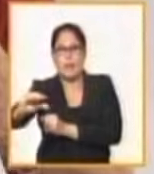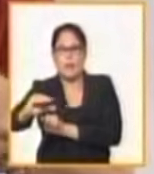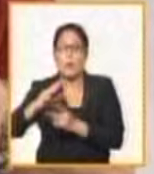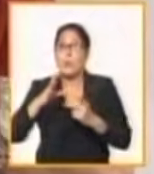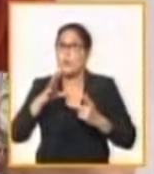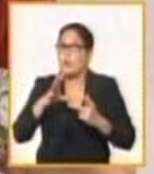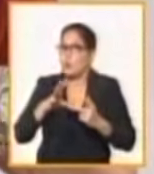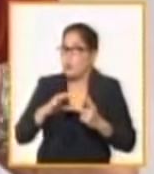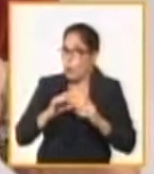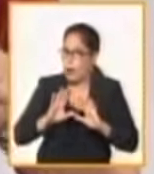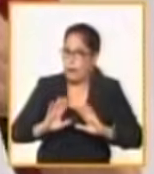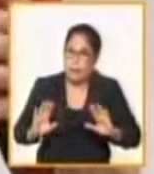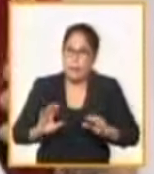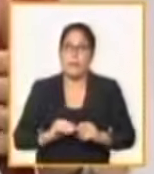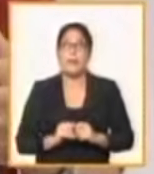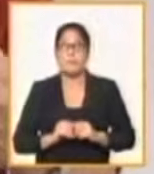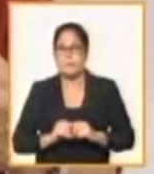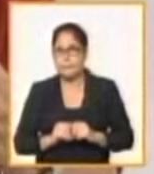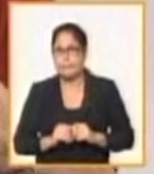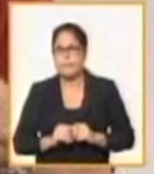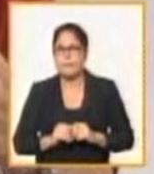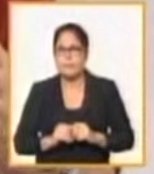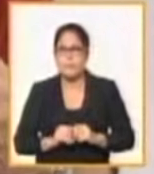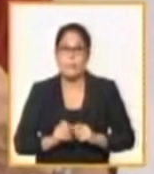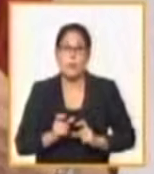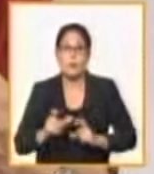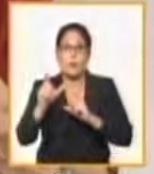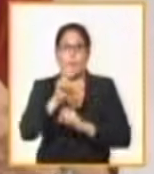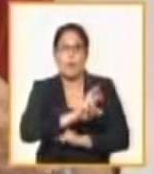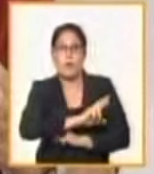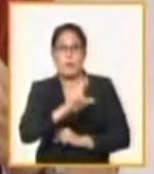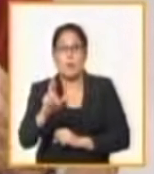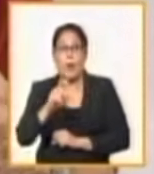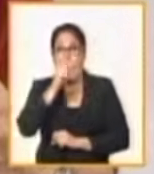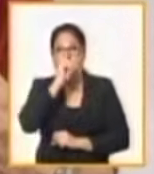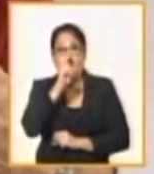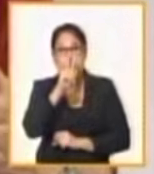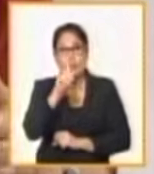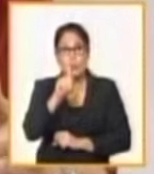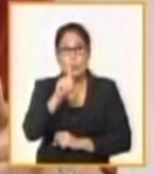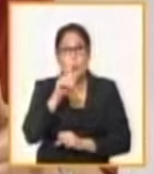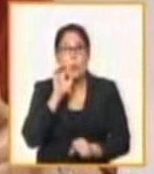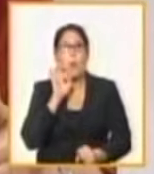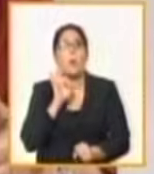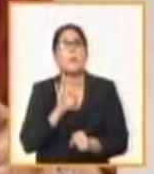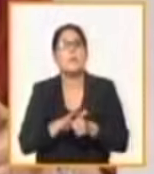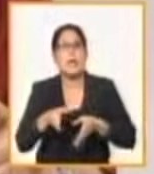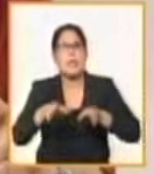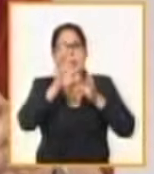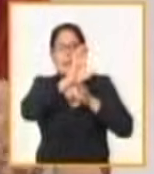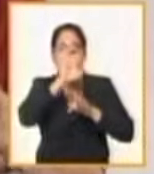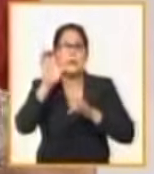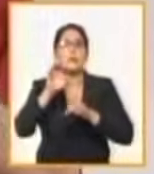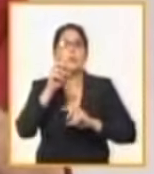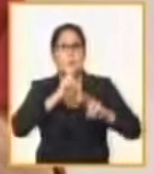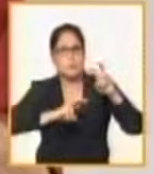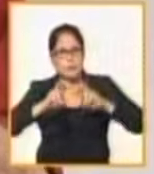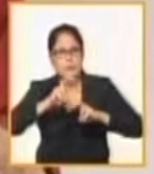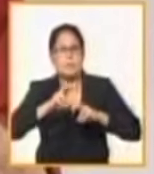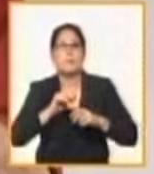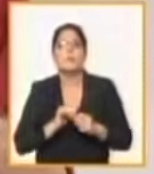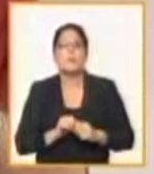Billoque, de lo que hace una revolución, con 21 años, entré en el Instituto de Etnología y Folclore